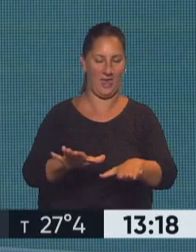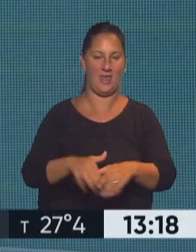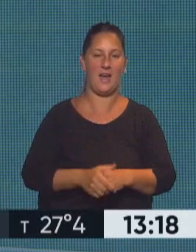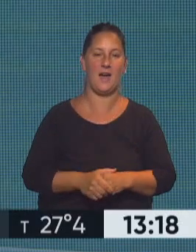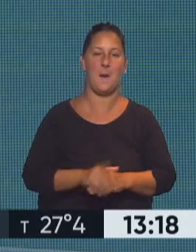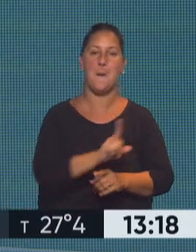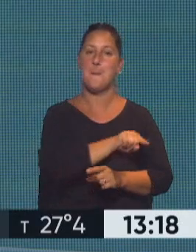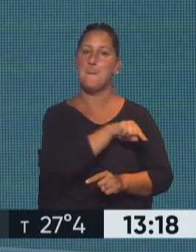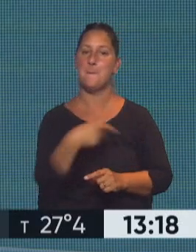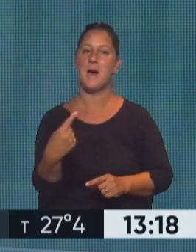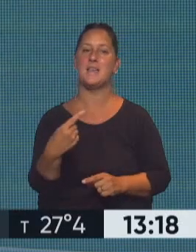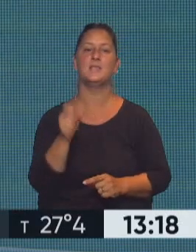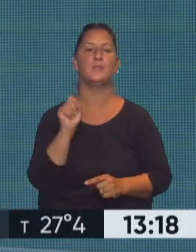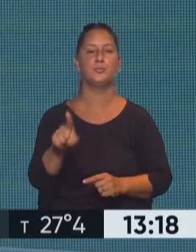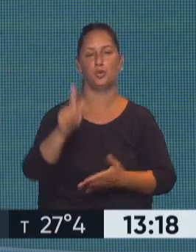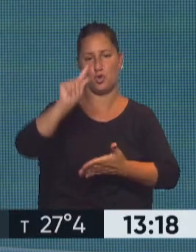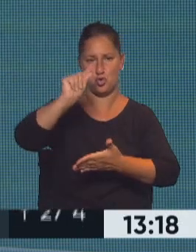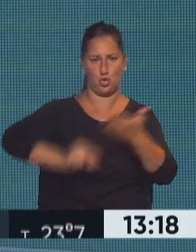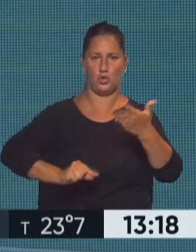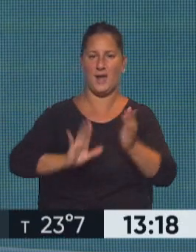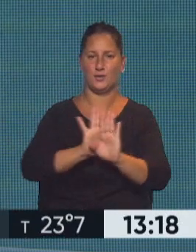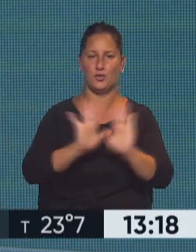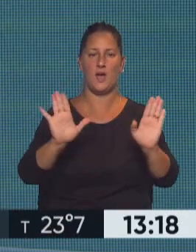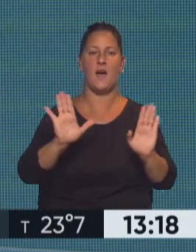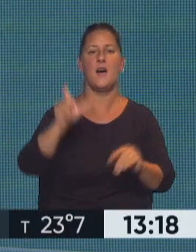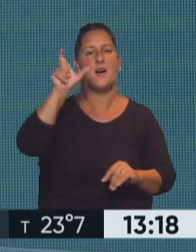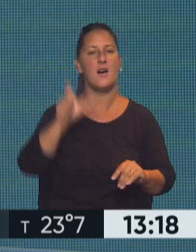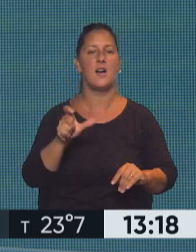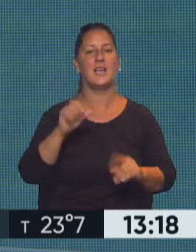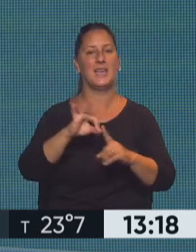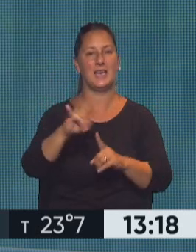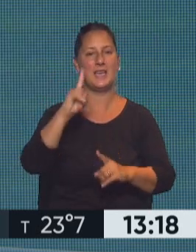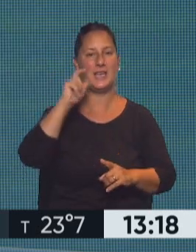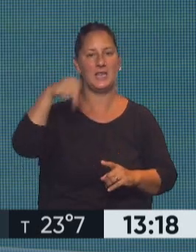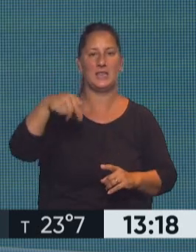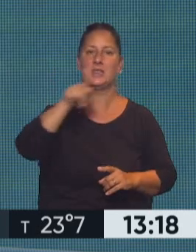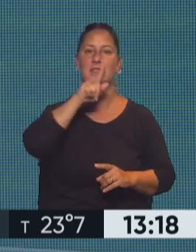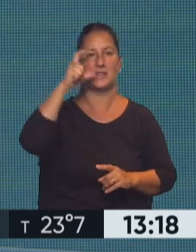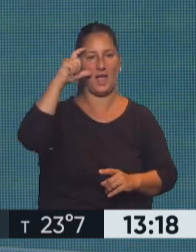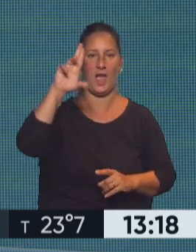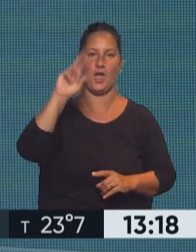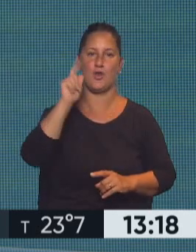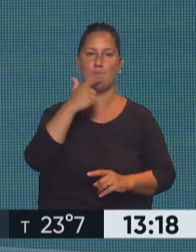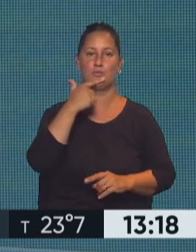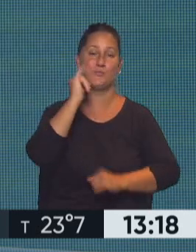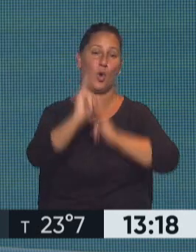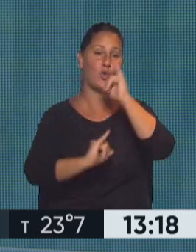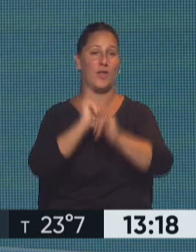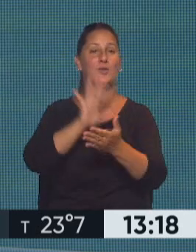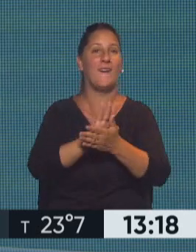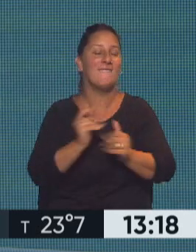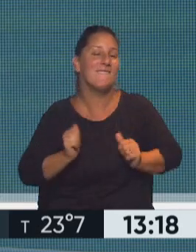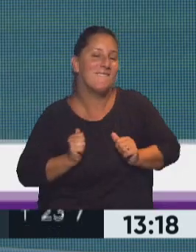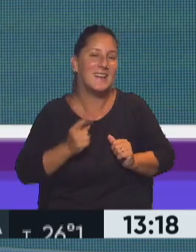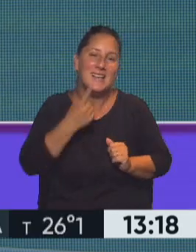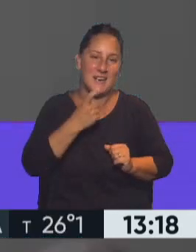Con el pase en su poder, tiene contrato ya firmado. Estamos hablando de Juanfer Quintero. ¿Qué esto decía con respecto a su expectativa en River en esta